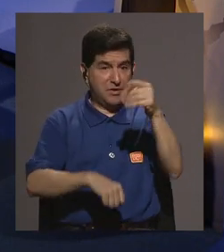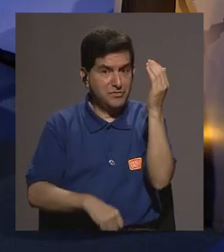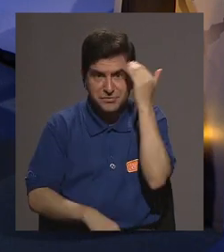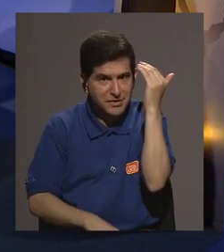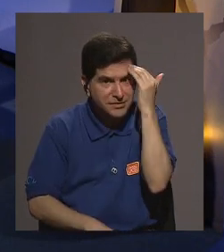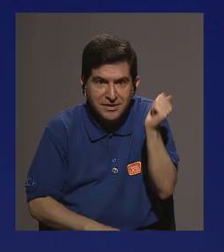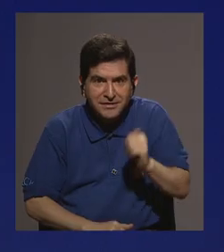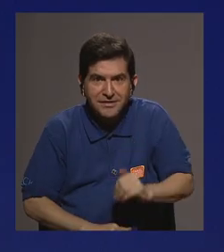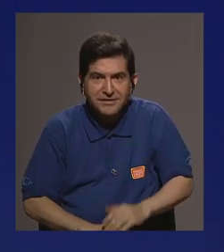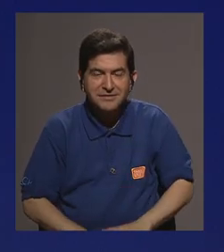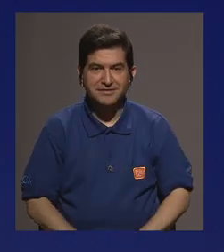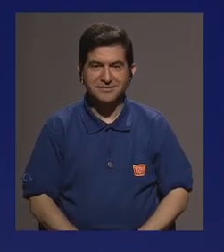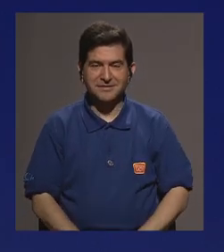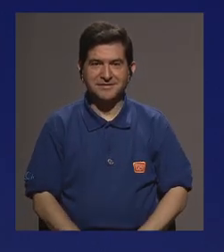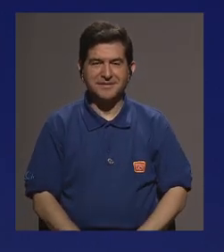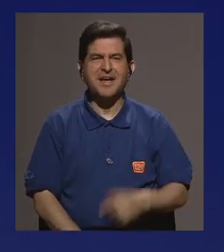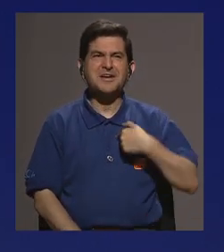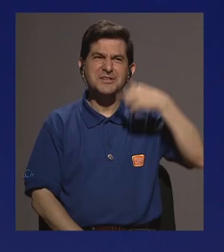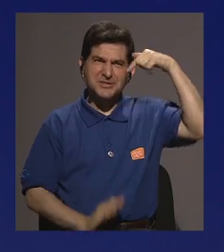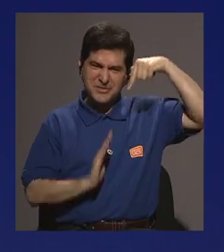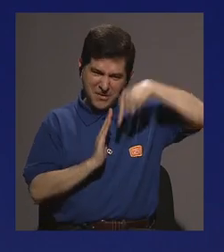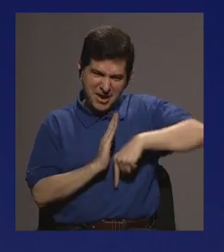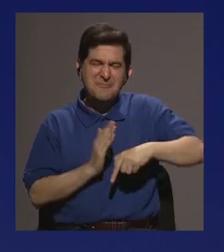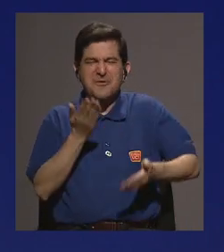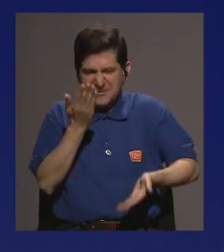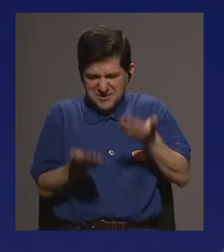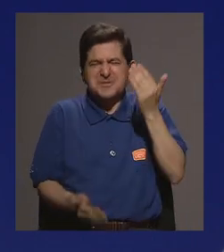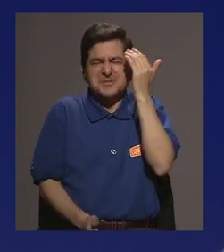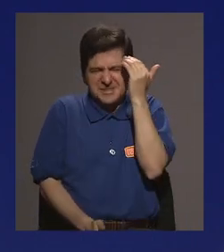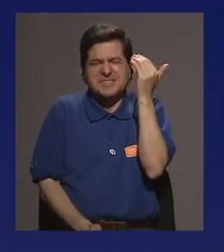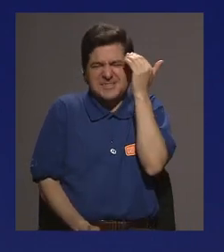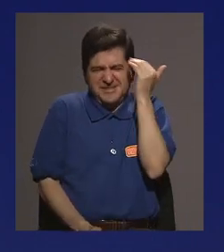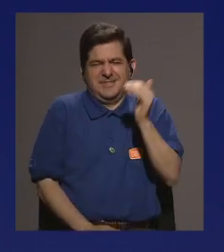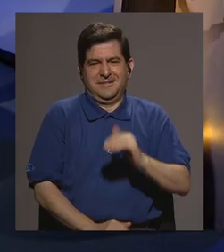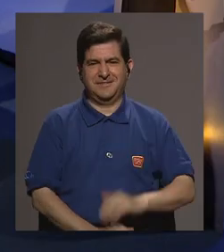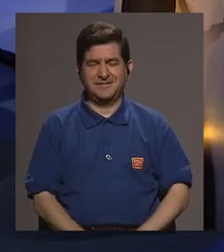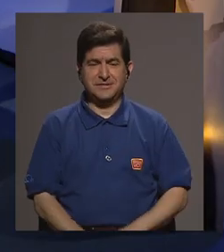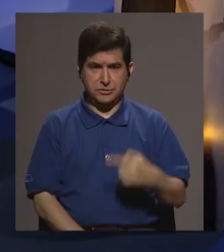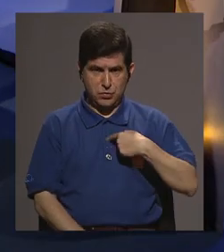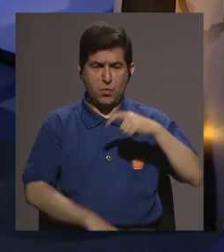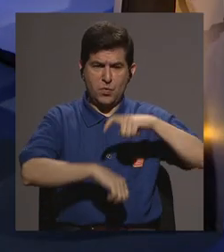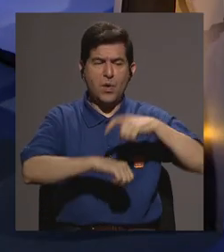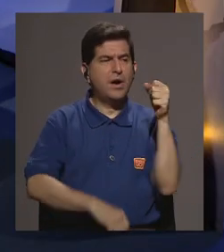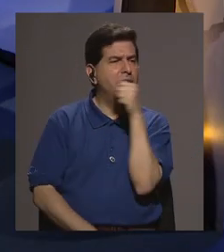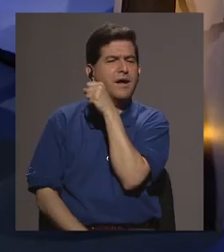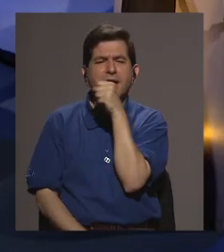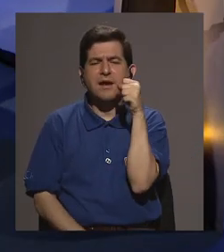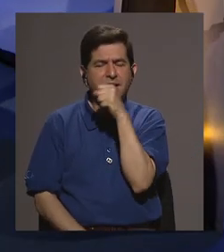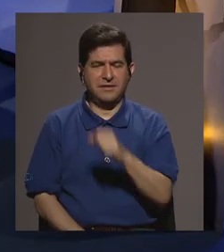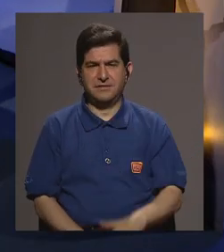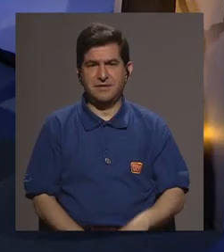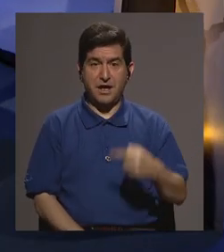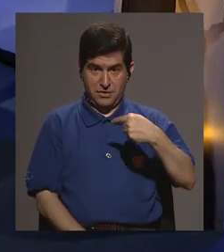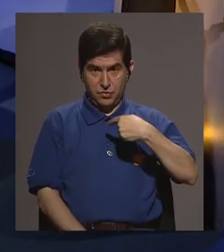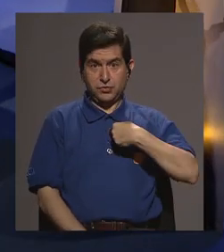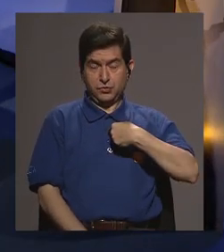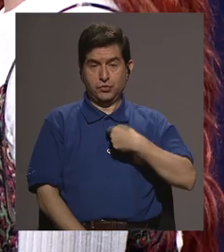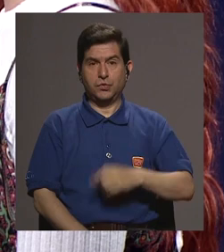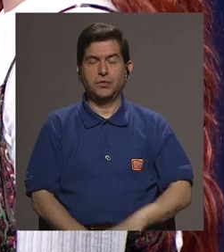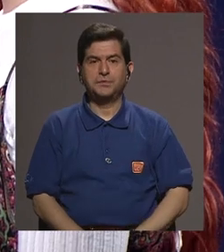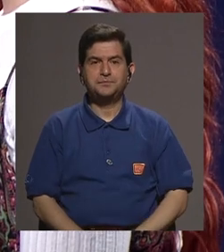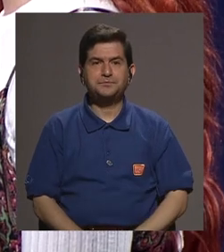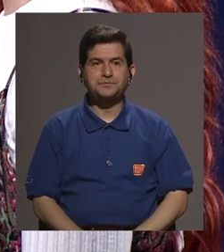natura y eso no lo sabías en el folio creo que sí lo sabía un poco la verdad porque uno a la hora de cantar